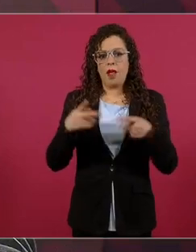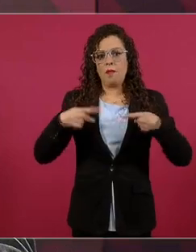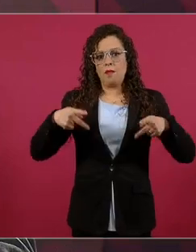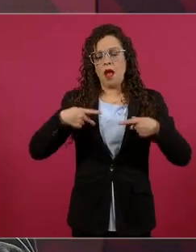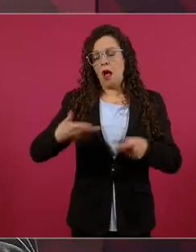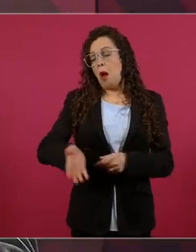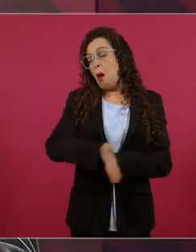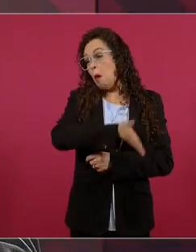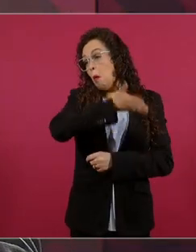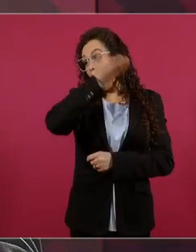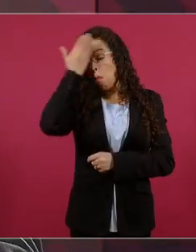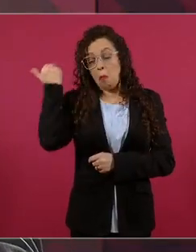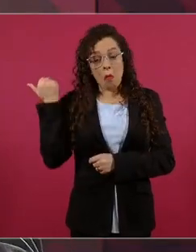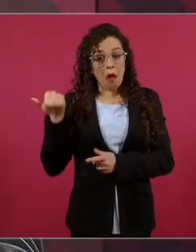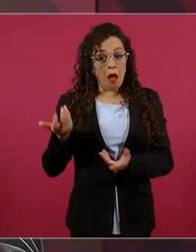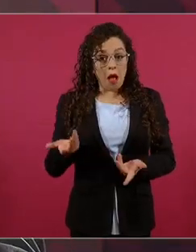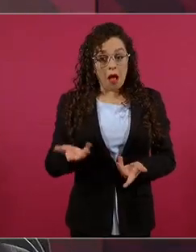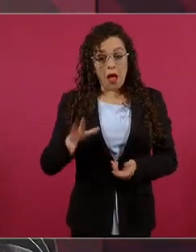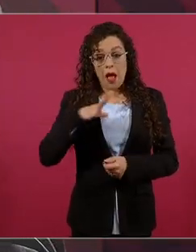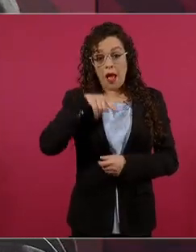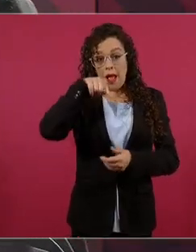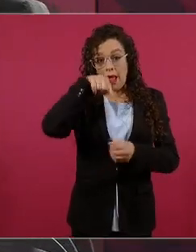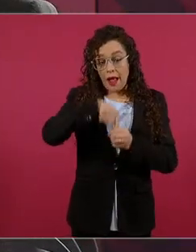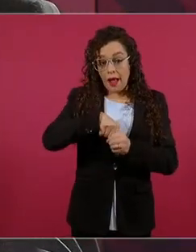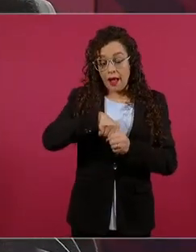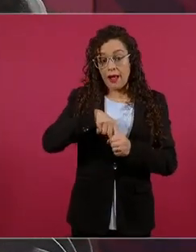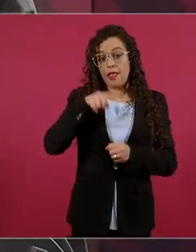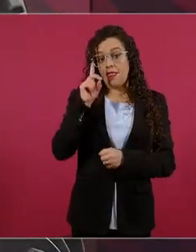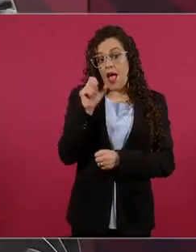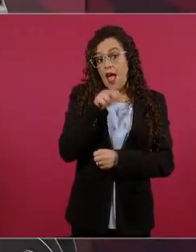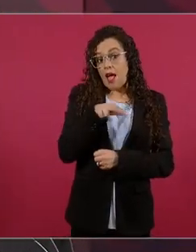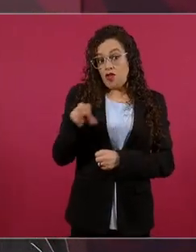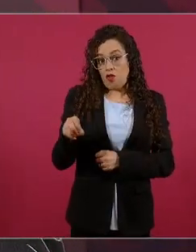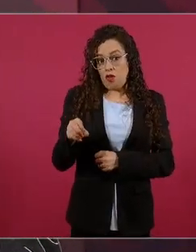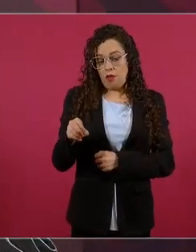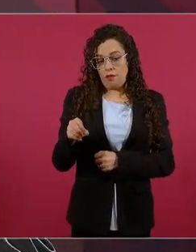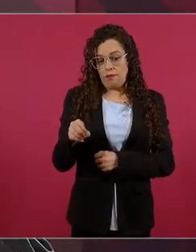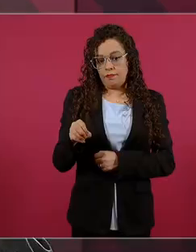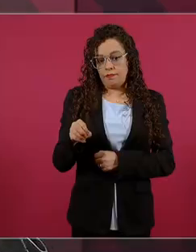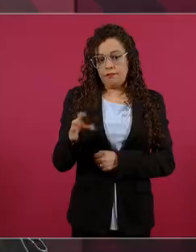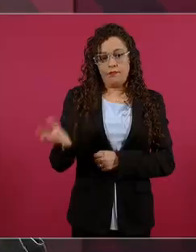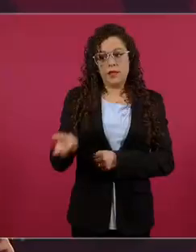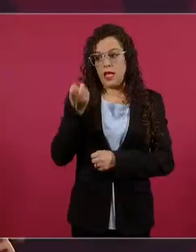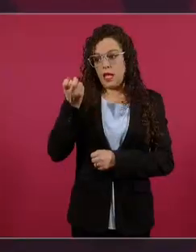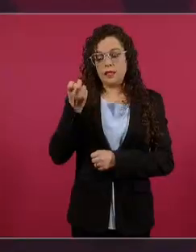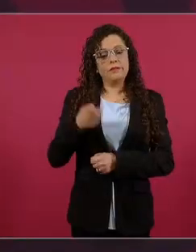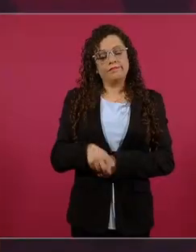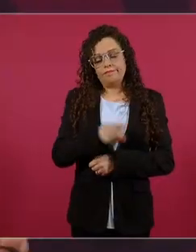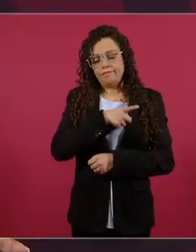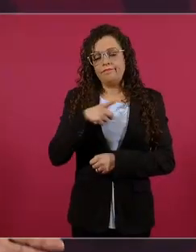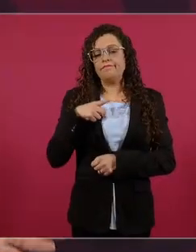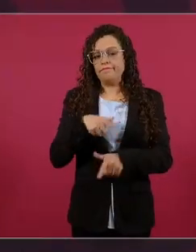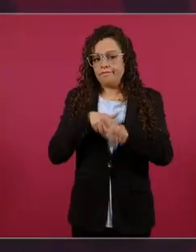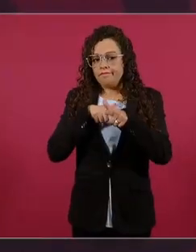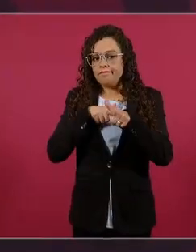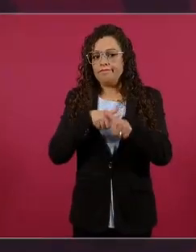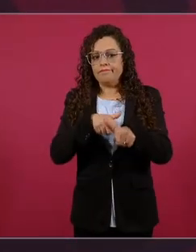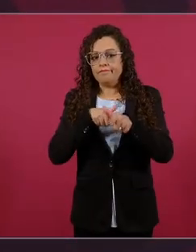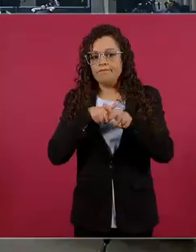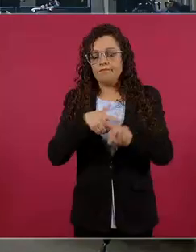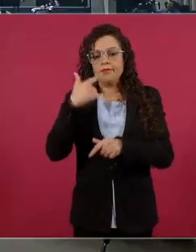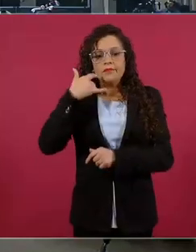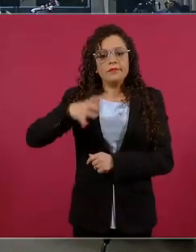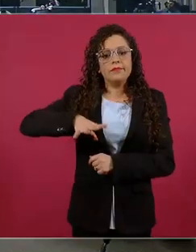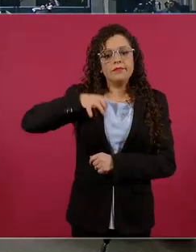combatiendo estas prácticas ilegales, eso es lo que puedo hacer. Y la Secretaría